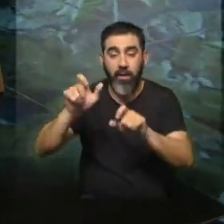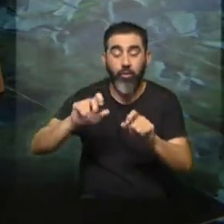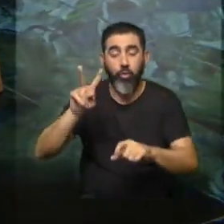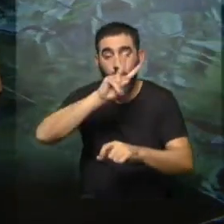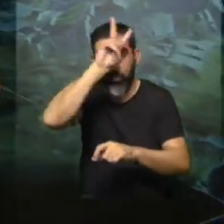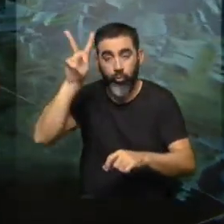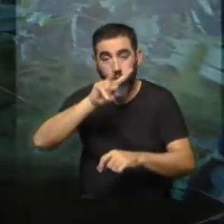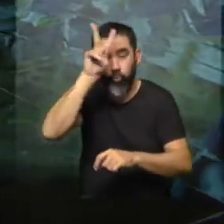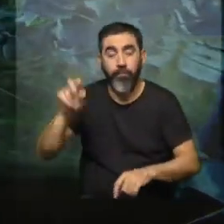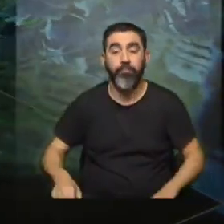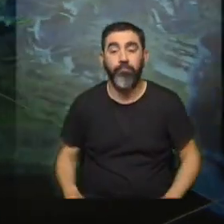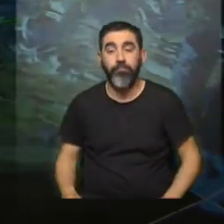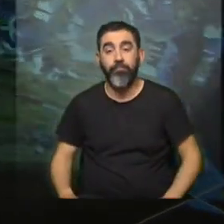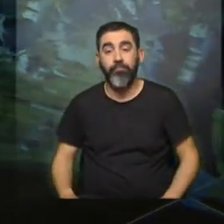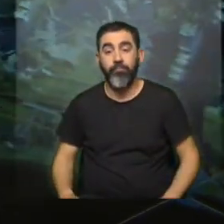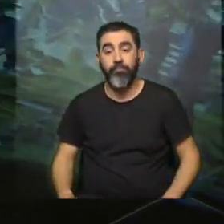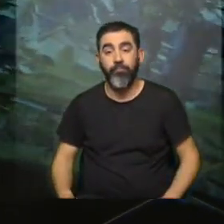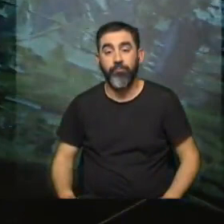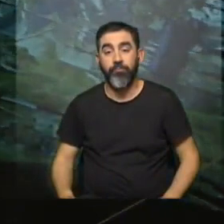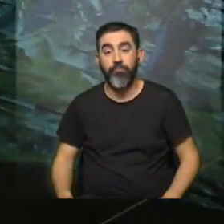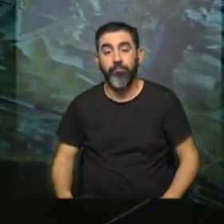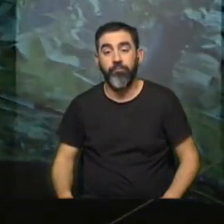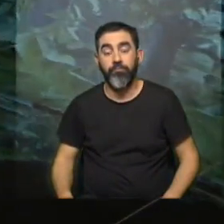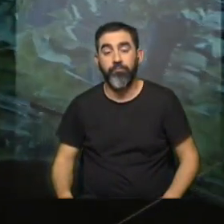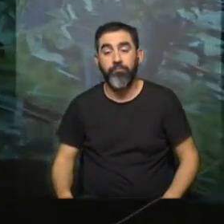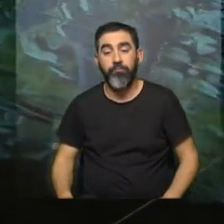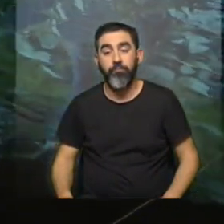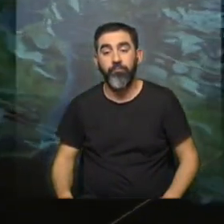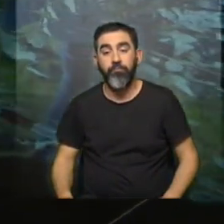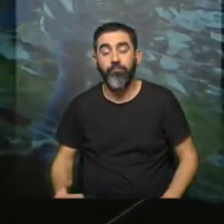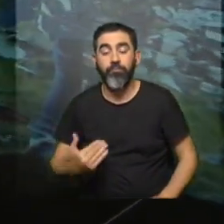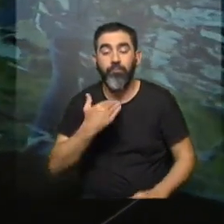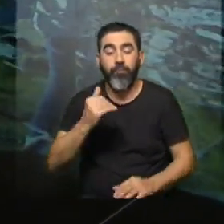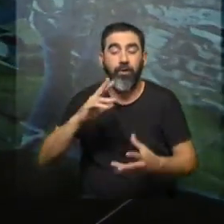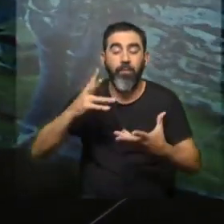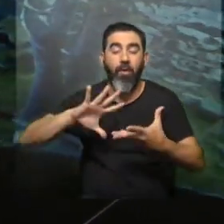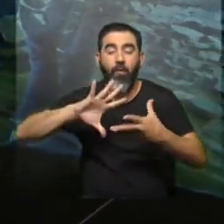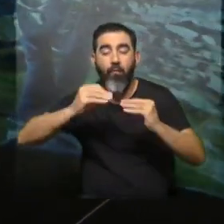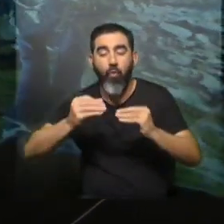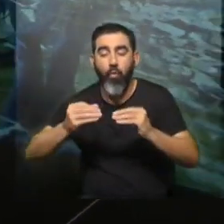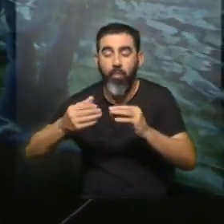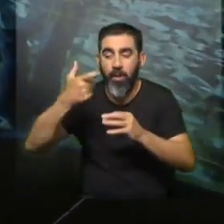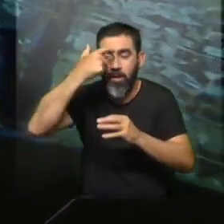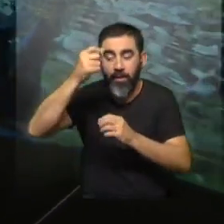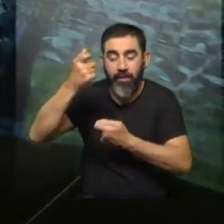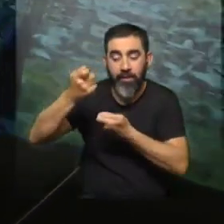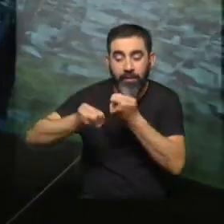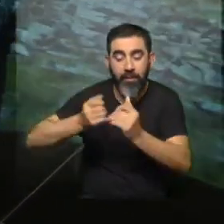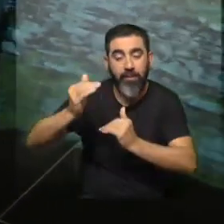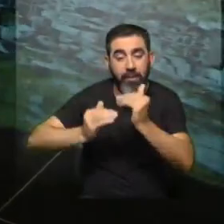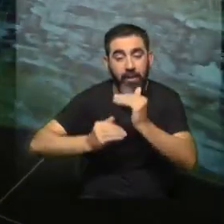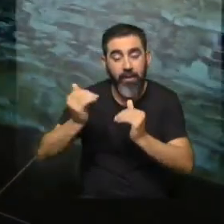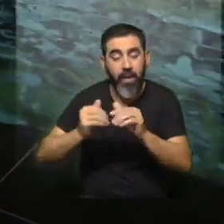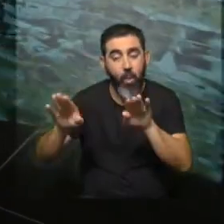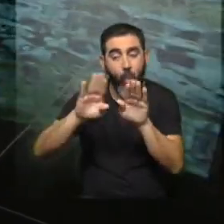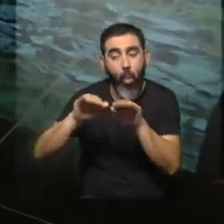también. Entonces, no sé si son análogos exactamente en forma, en técnica constructiva, pero sí es